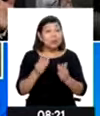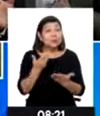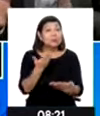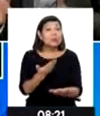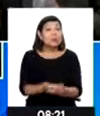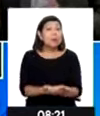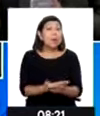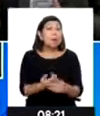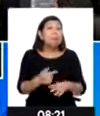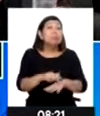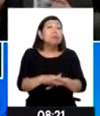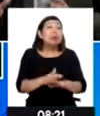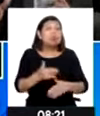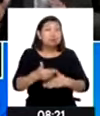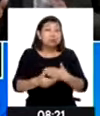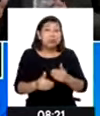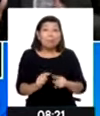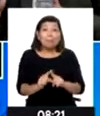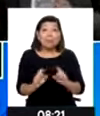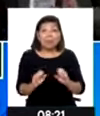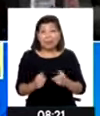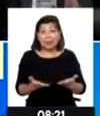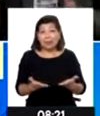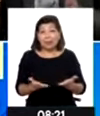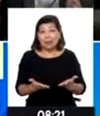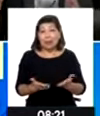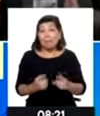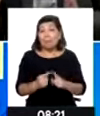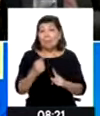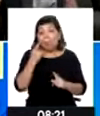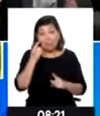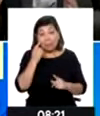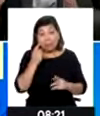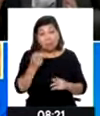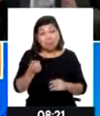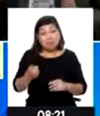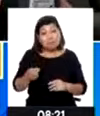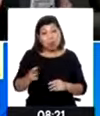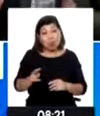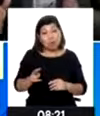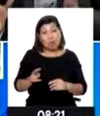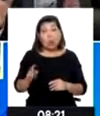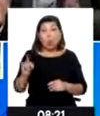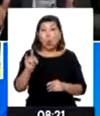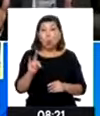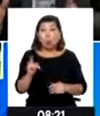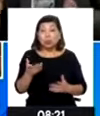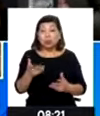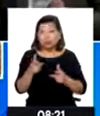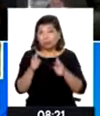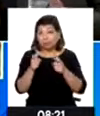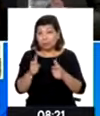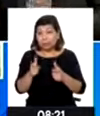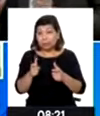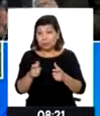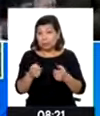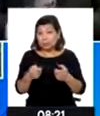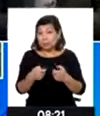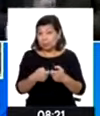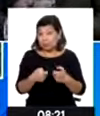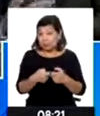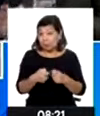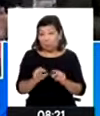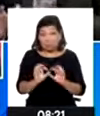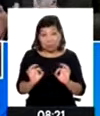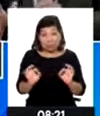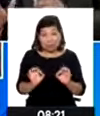propuesta respecto a procesados para intentar incrementar el uso de la vigilancia electrónica personal,